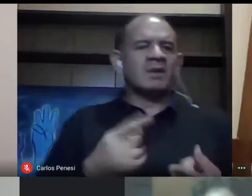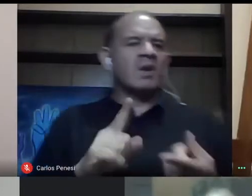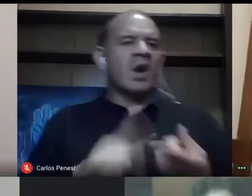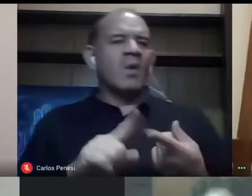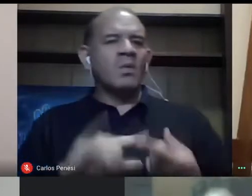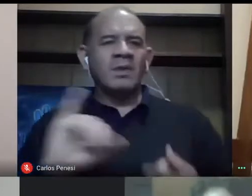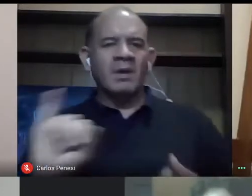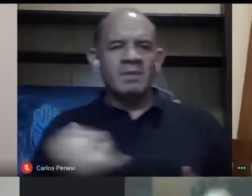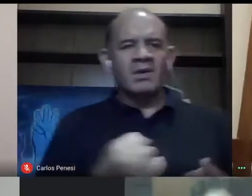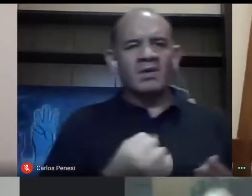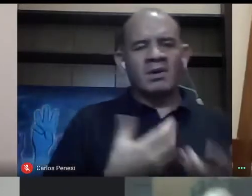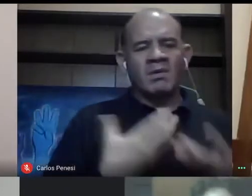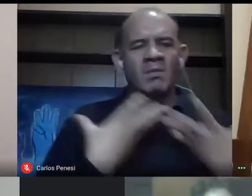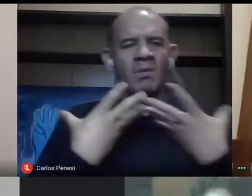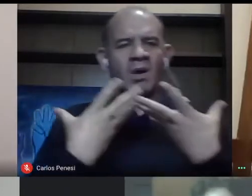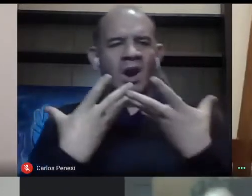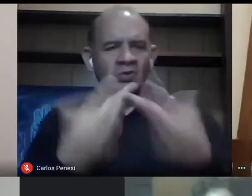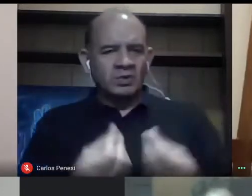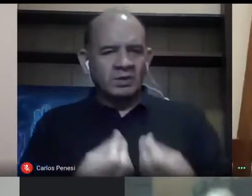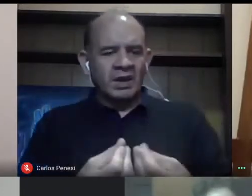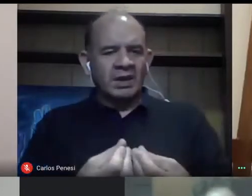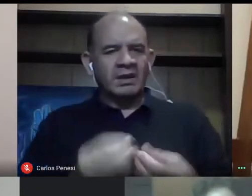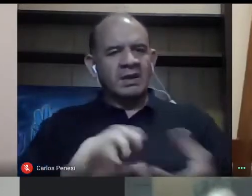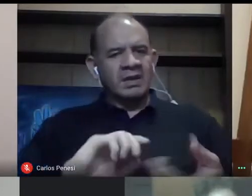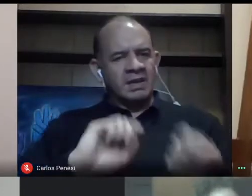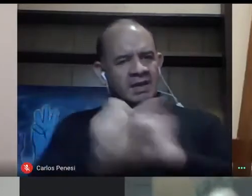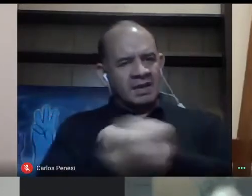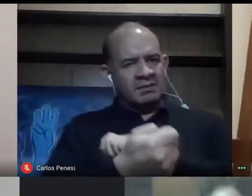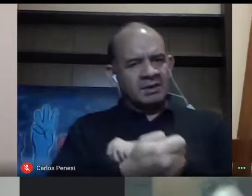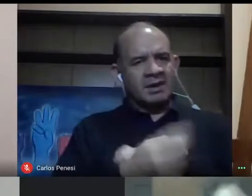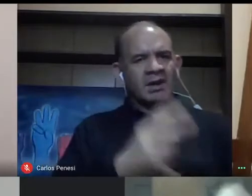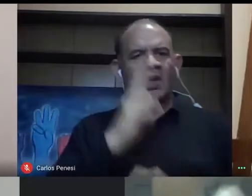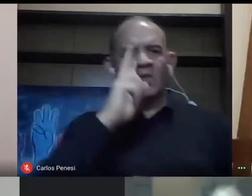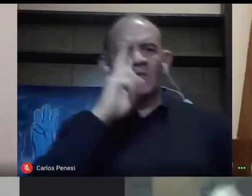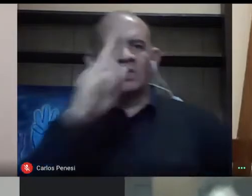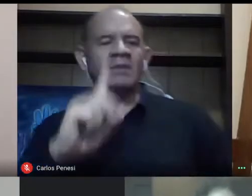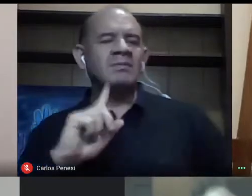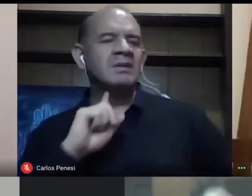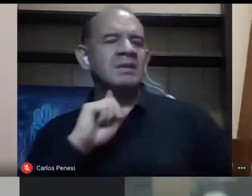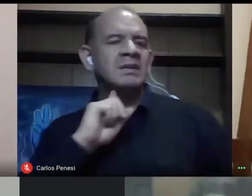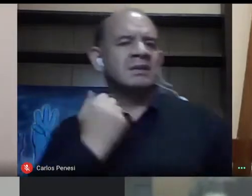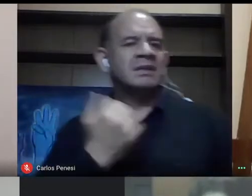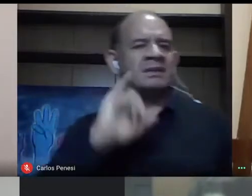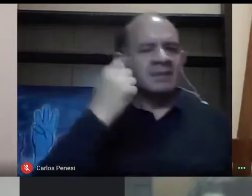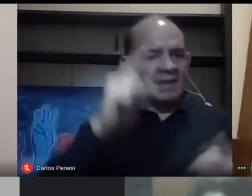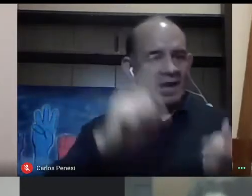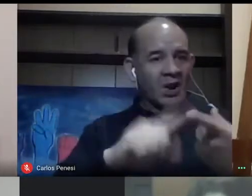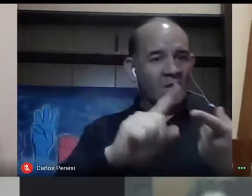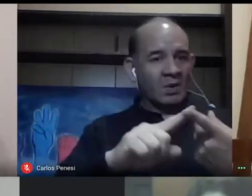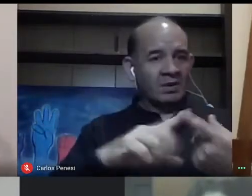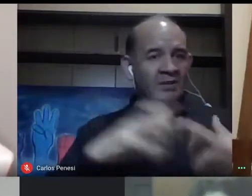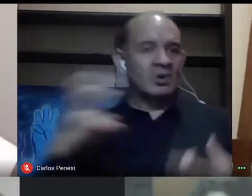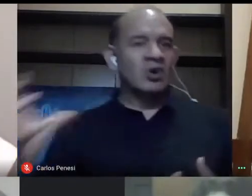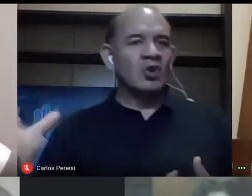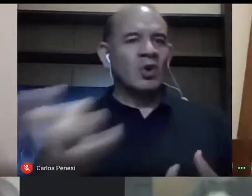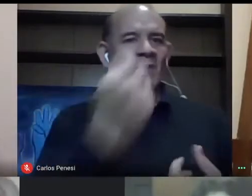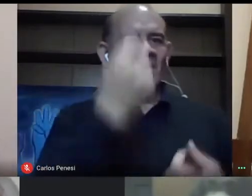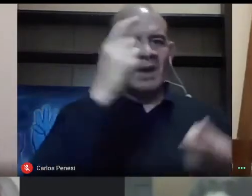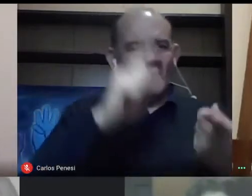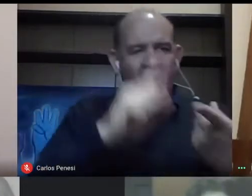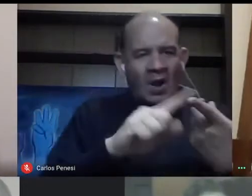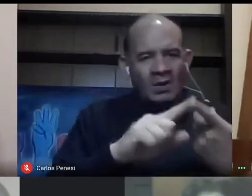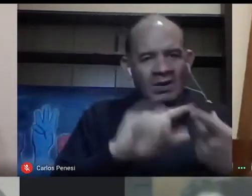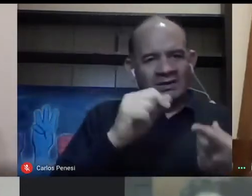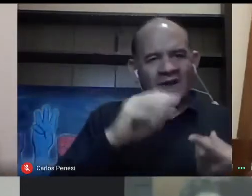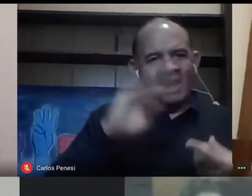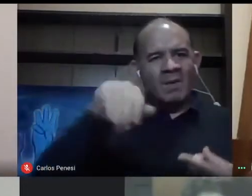bueno, se logró en 2013, estoy contando el cuento súper cortito y rápido, adoptar un tratado en